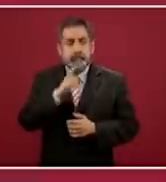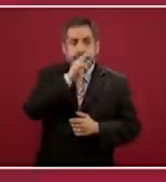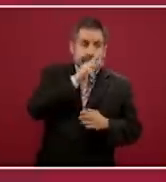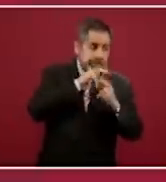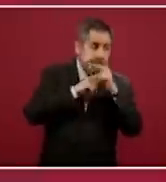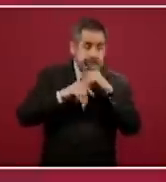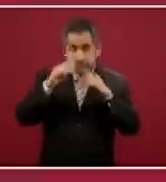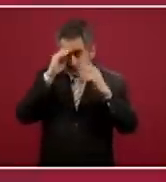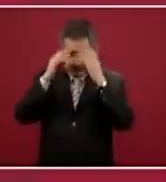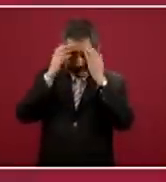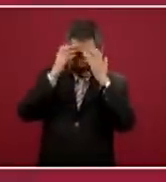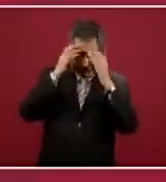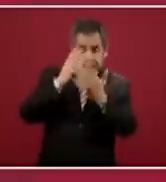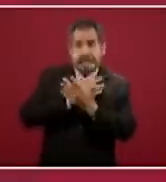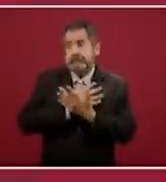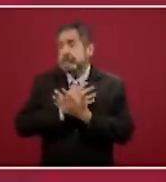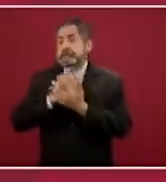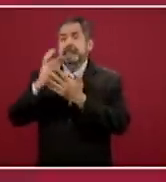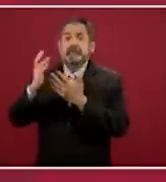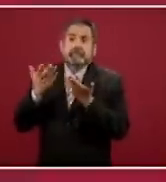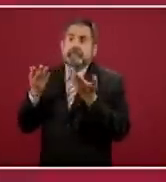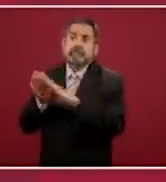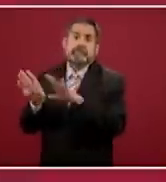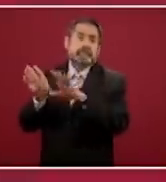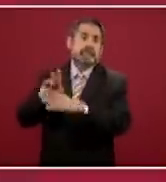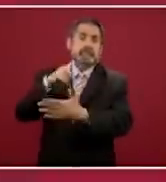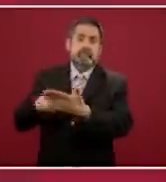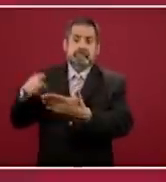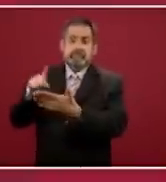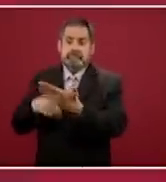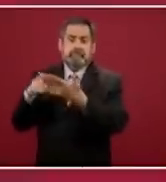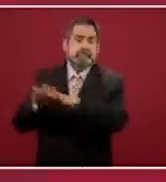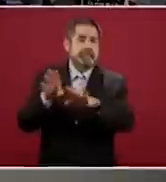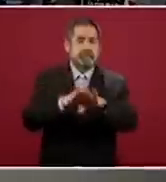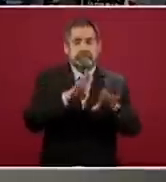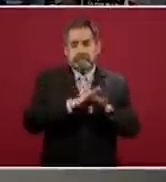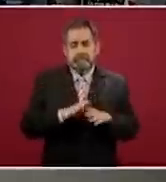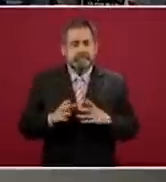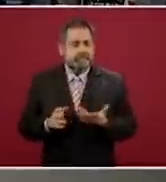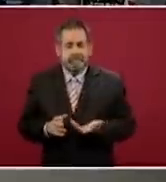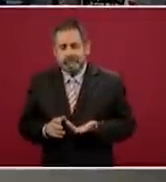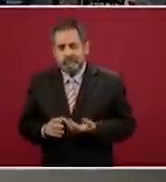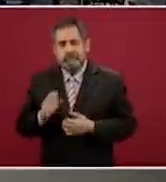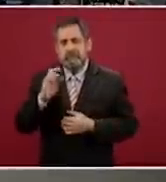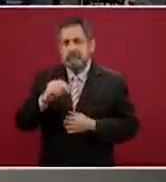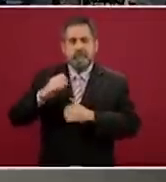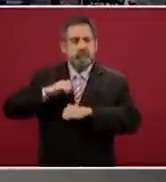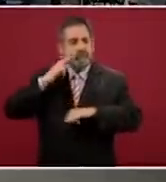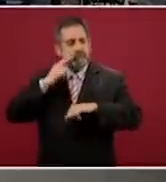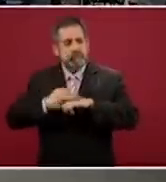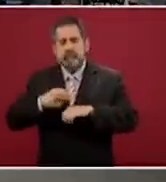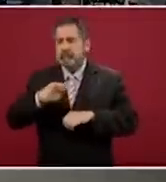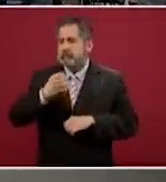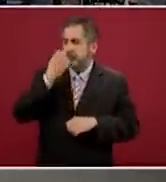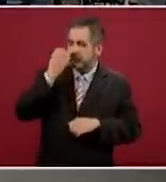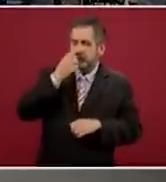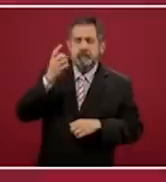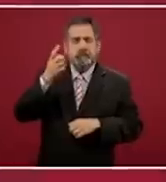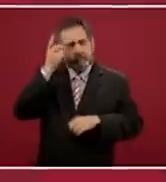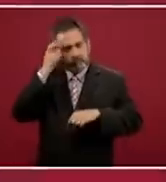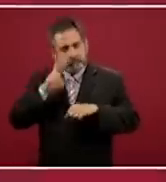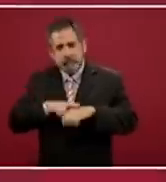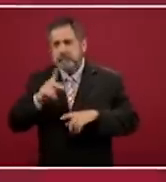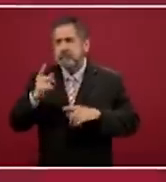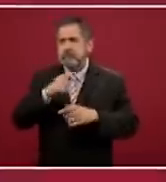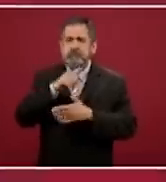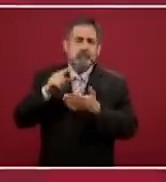pánico, ya sea de las personas o de las personas que dirigen instituciones escolares, sitios de